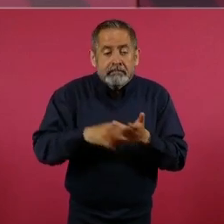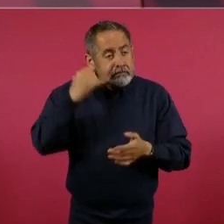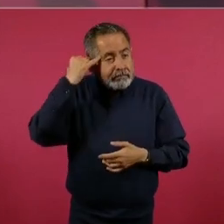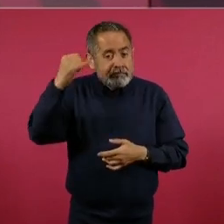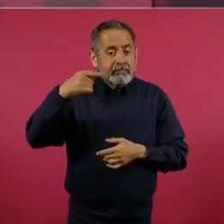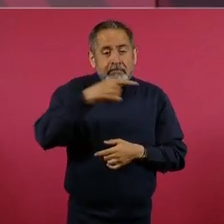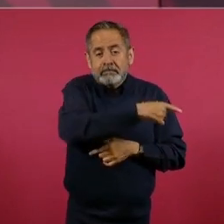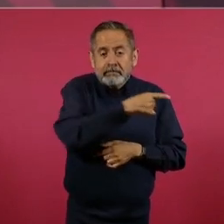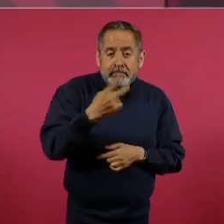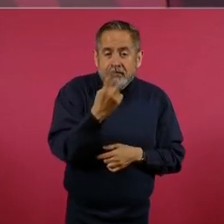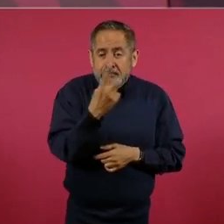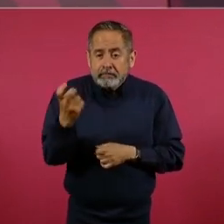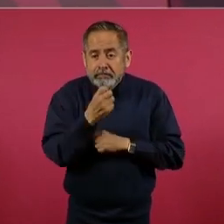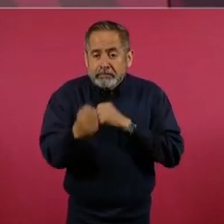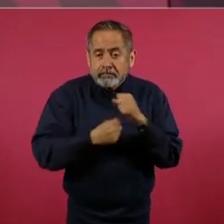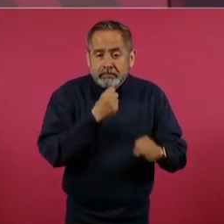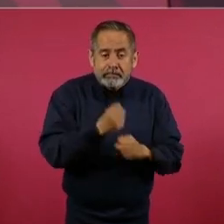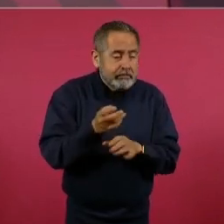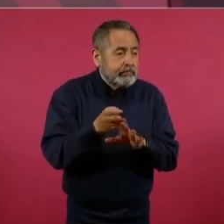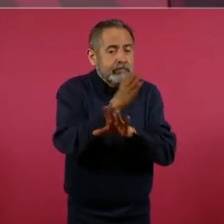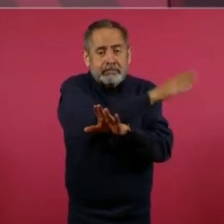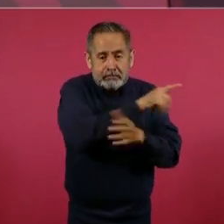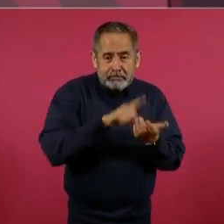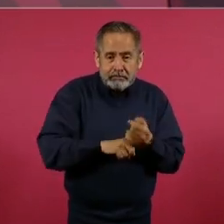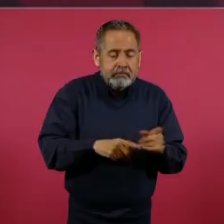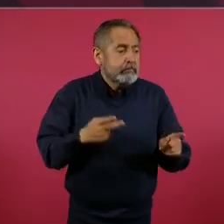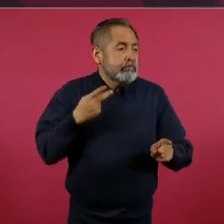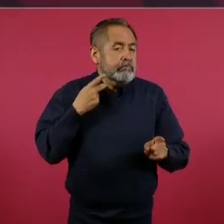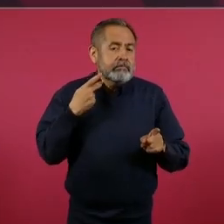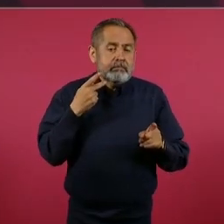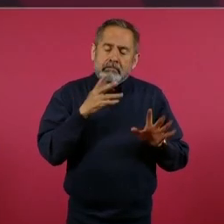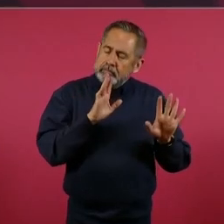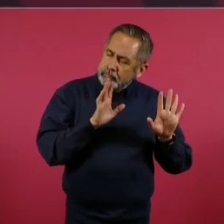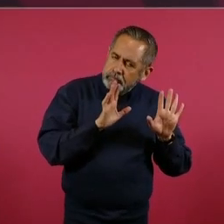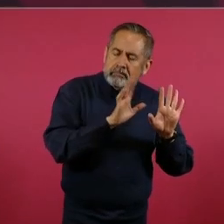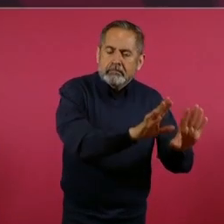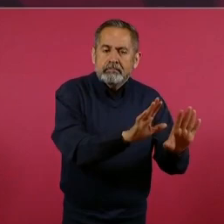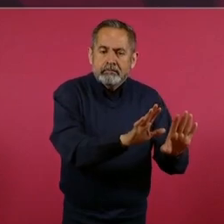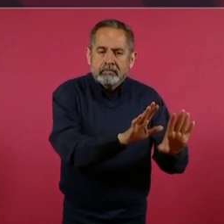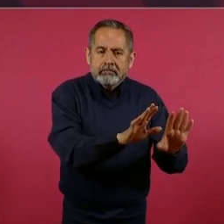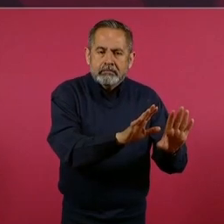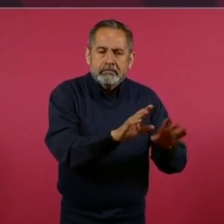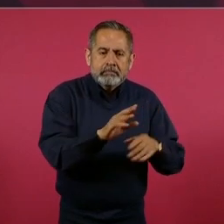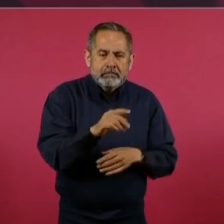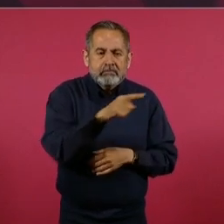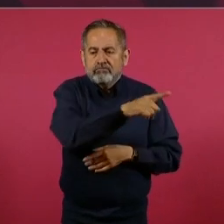años de la política